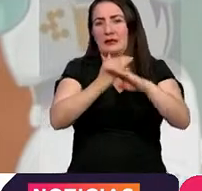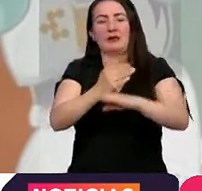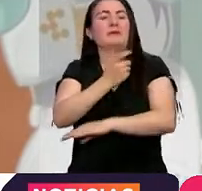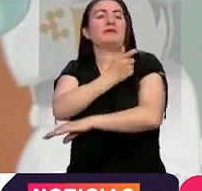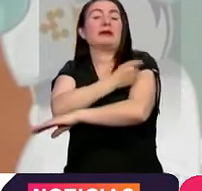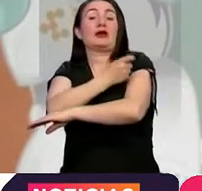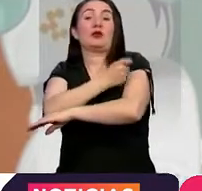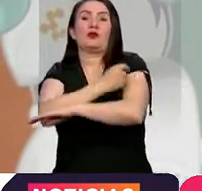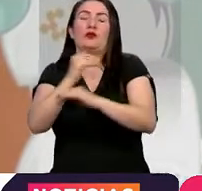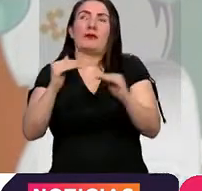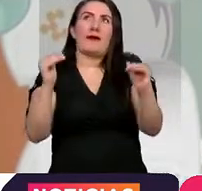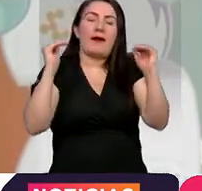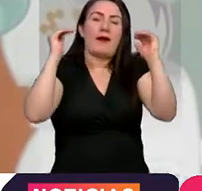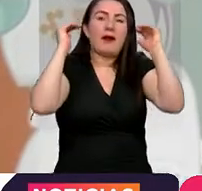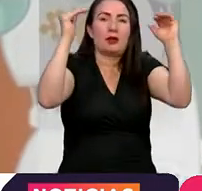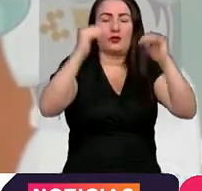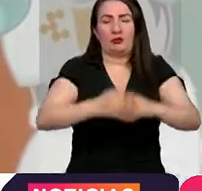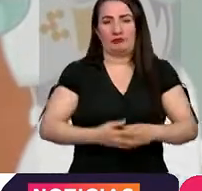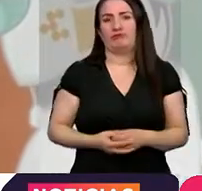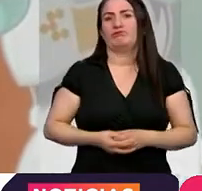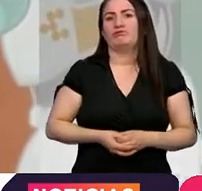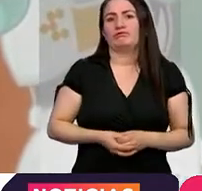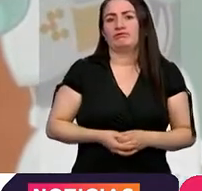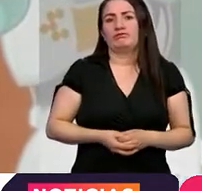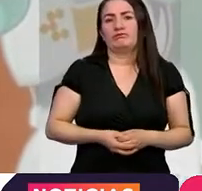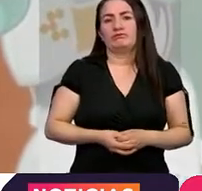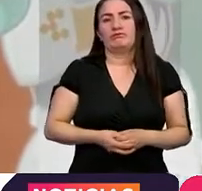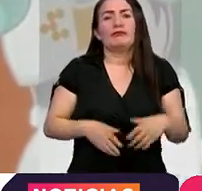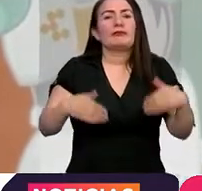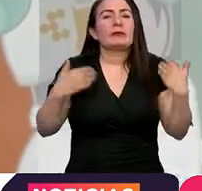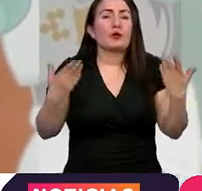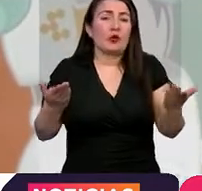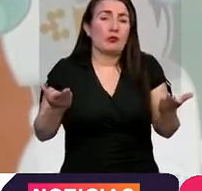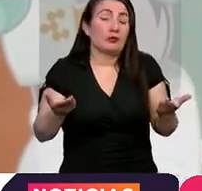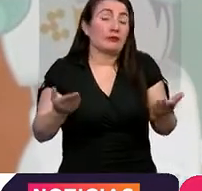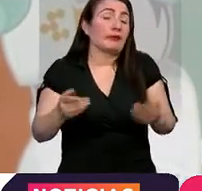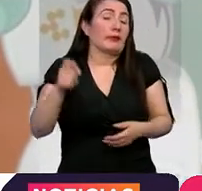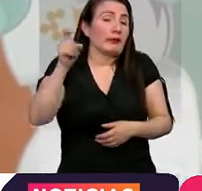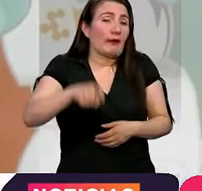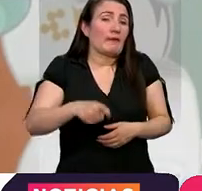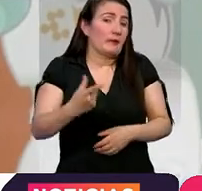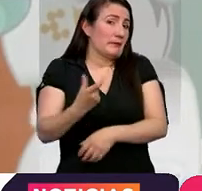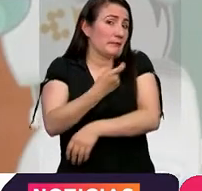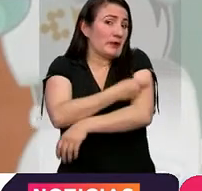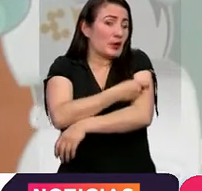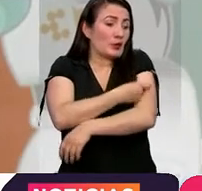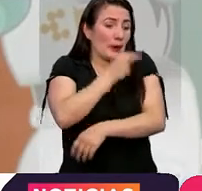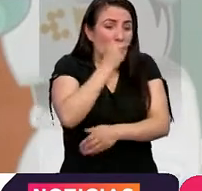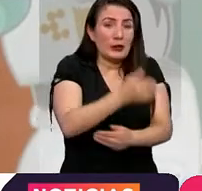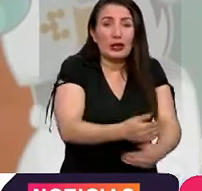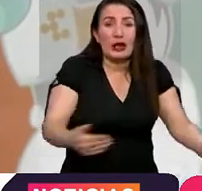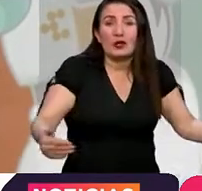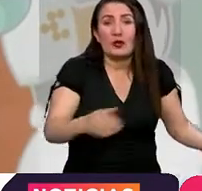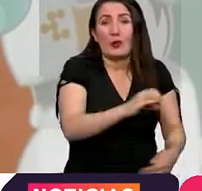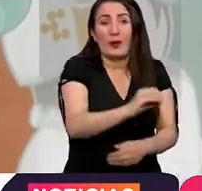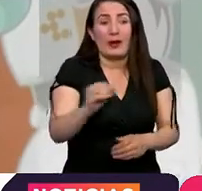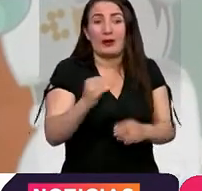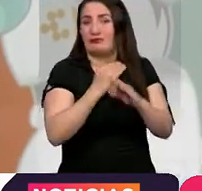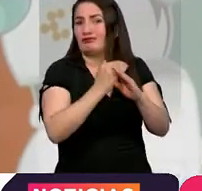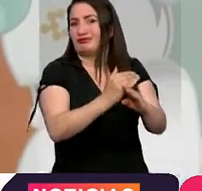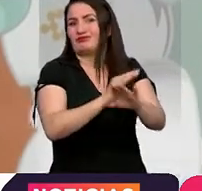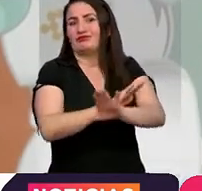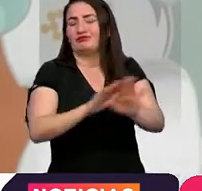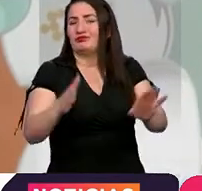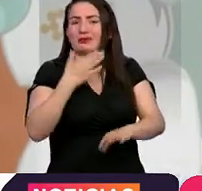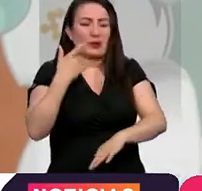vacunas es muy alto. ¿Y cómo lo podemos prevenir? Fundamentalmente vacunando a niñas y niños. Ese es el mecanismo